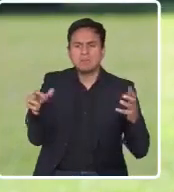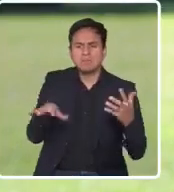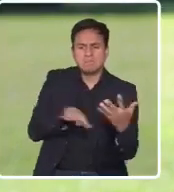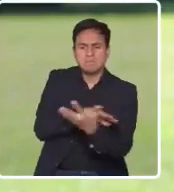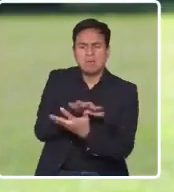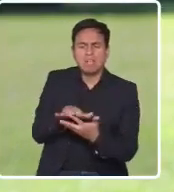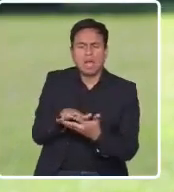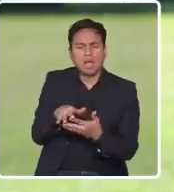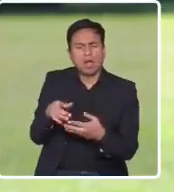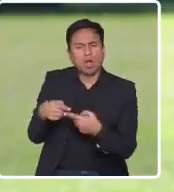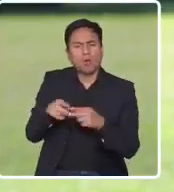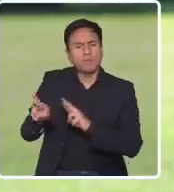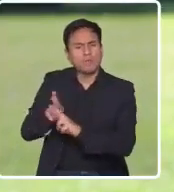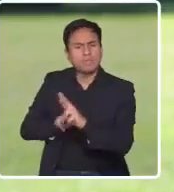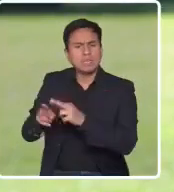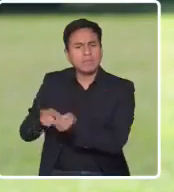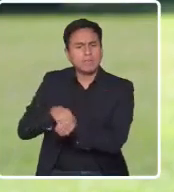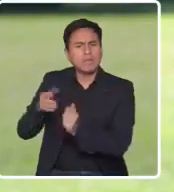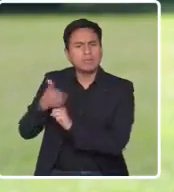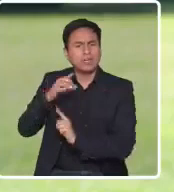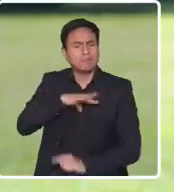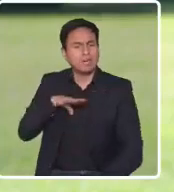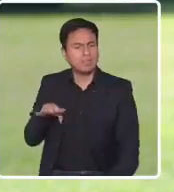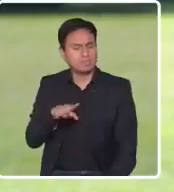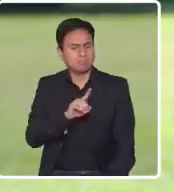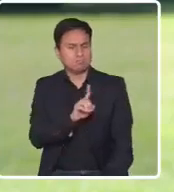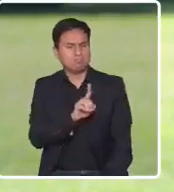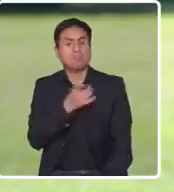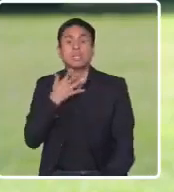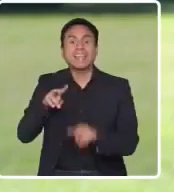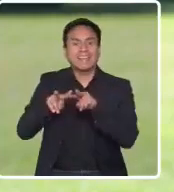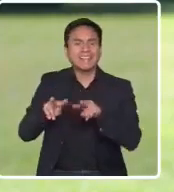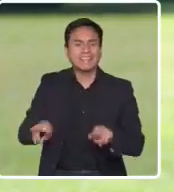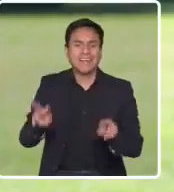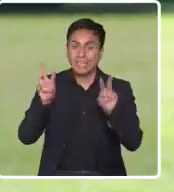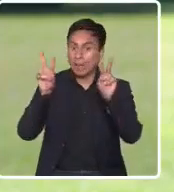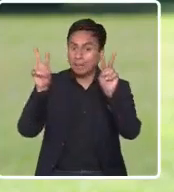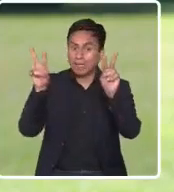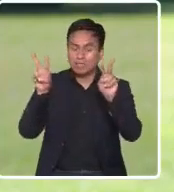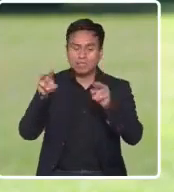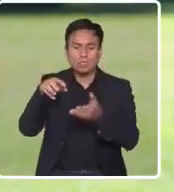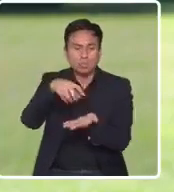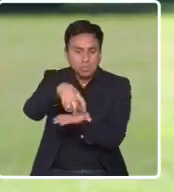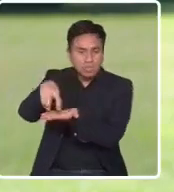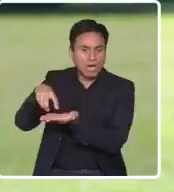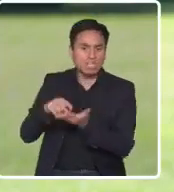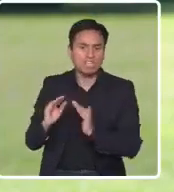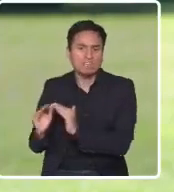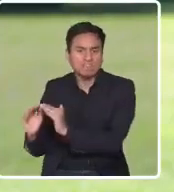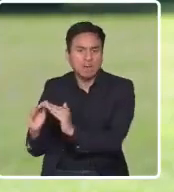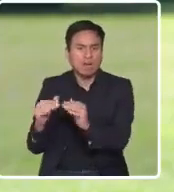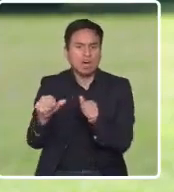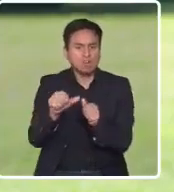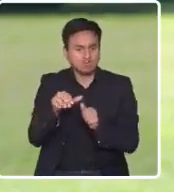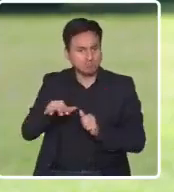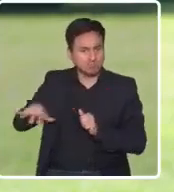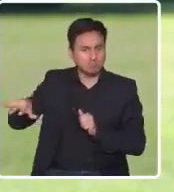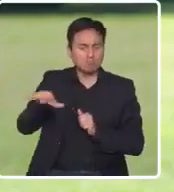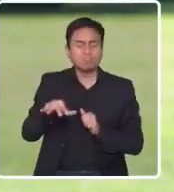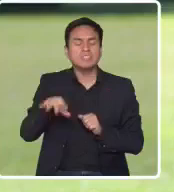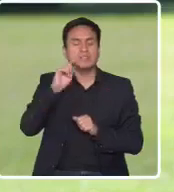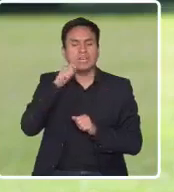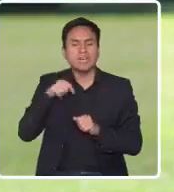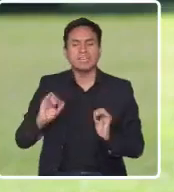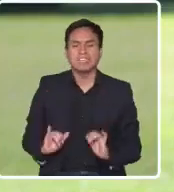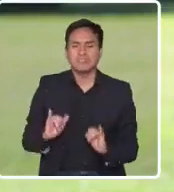la convivencia de las familias de nuestra patria. Porque la tranquilidad y la paz en nuestras ciudades, en nuestros barrios, es condición para